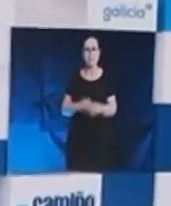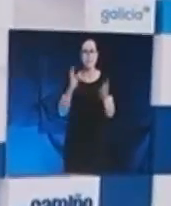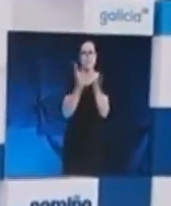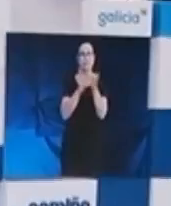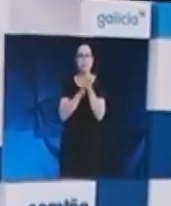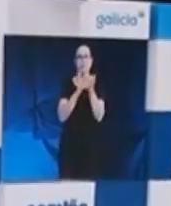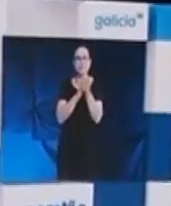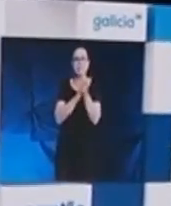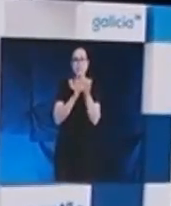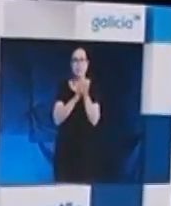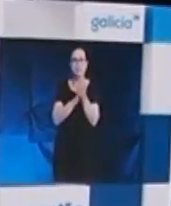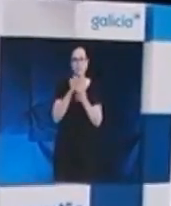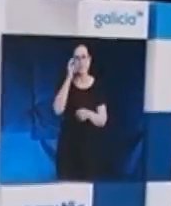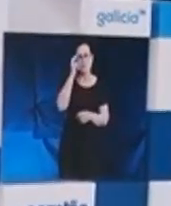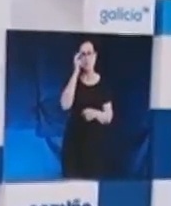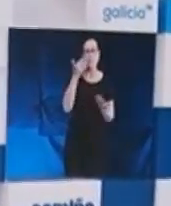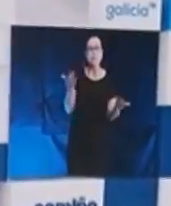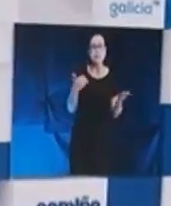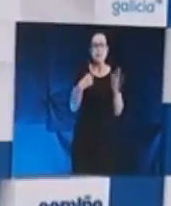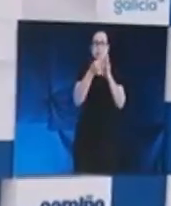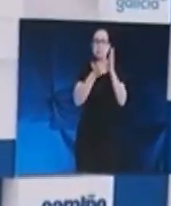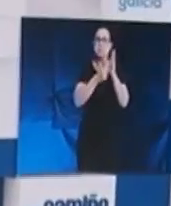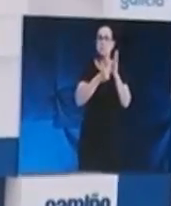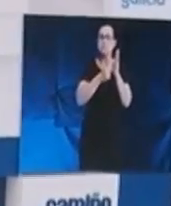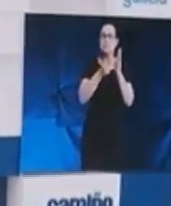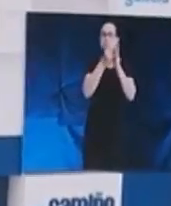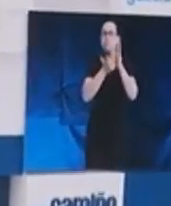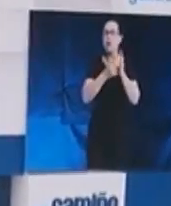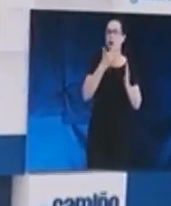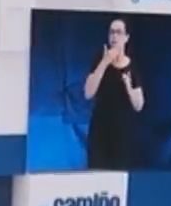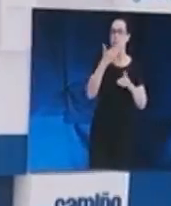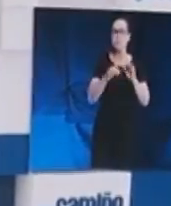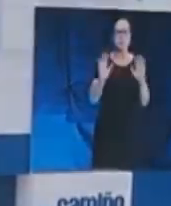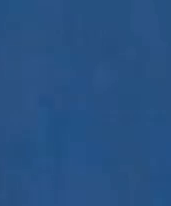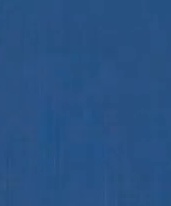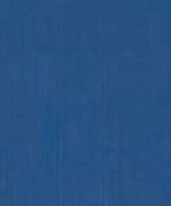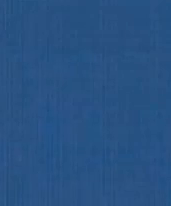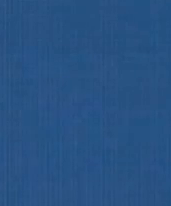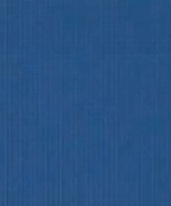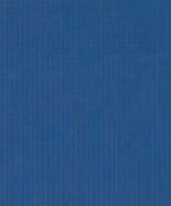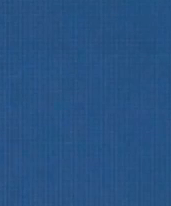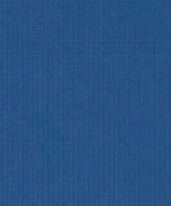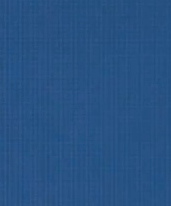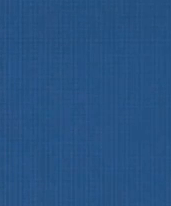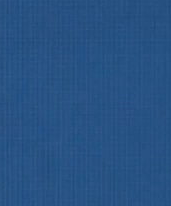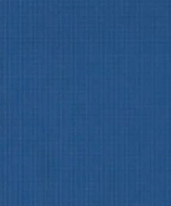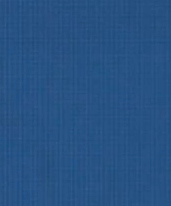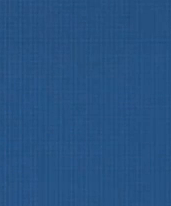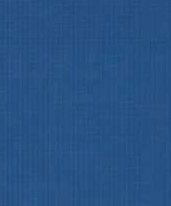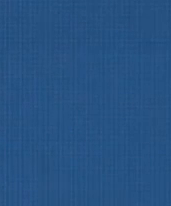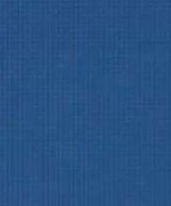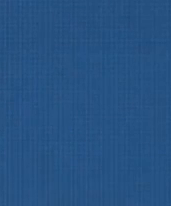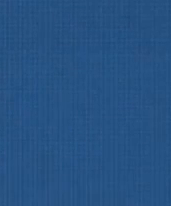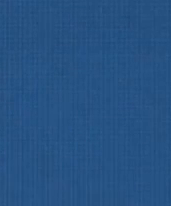Fago sen condicións e sen máis límite que a miña forma de entender a política. E a